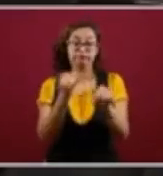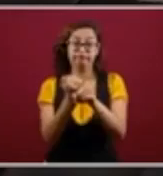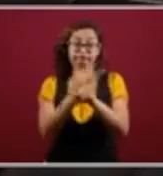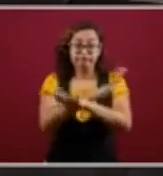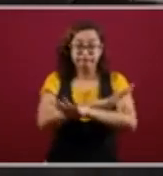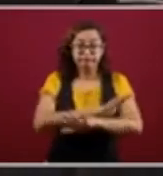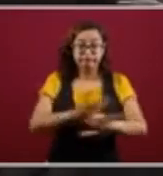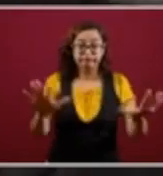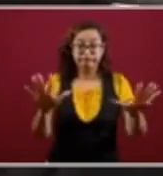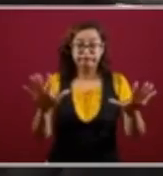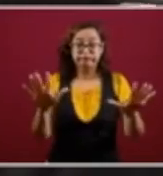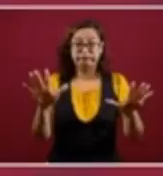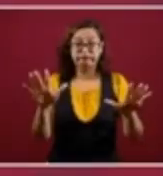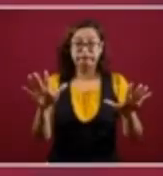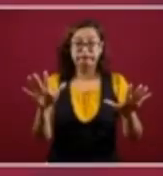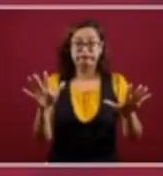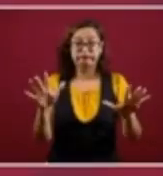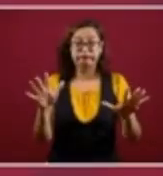pues